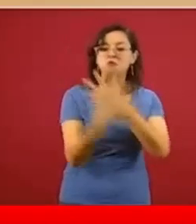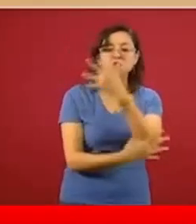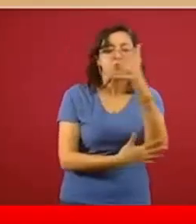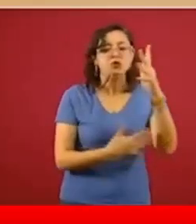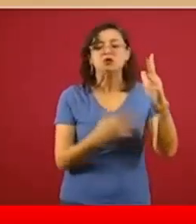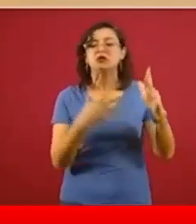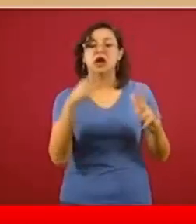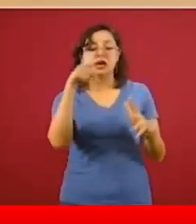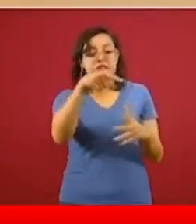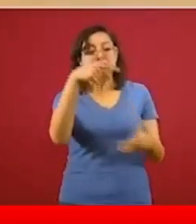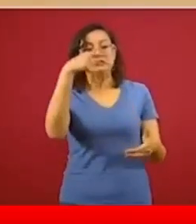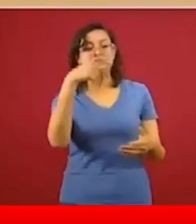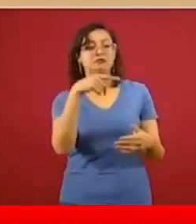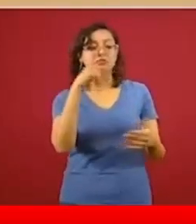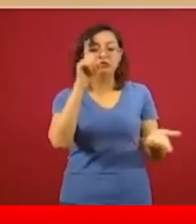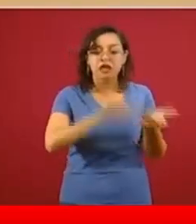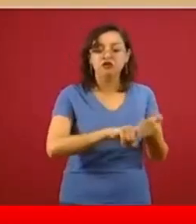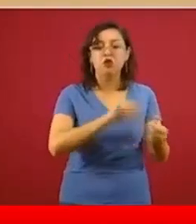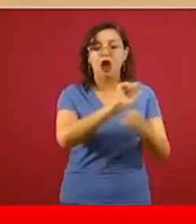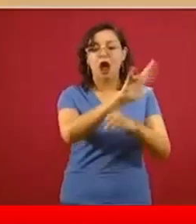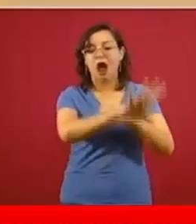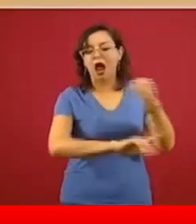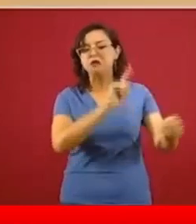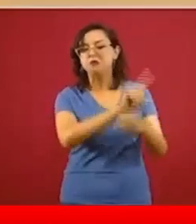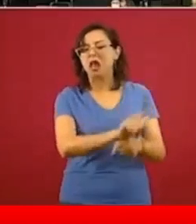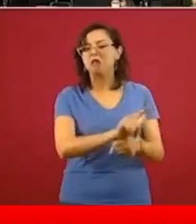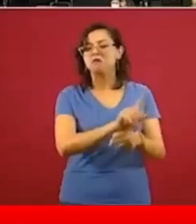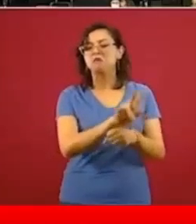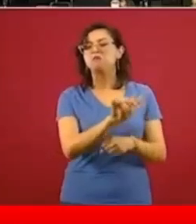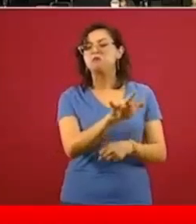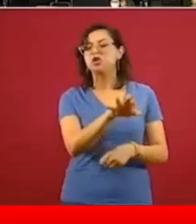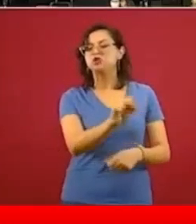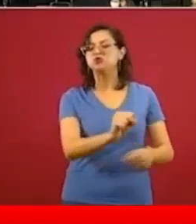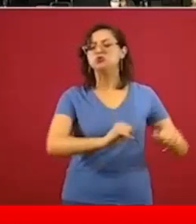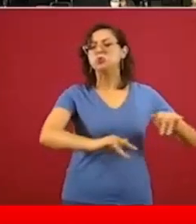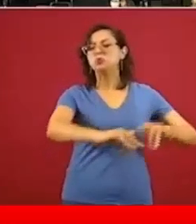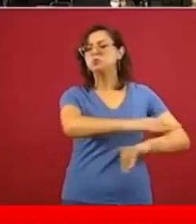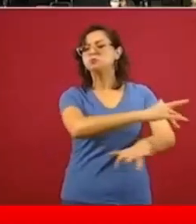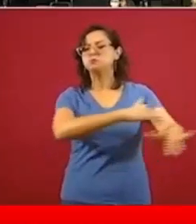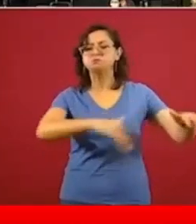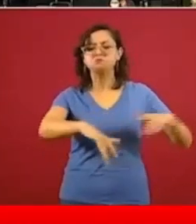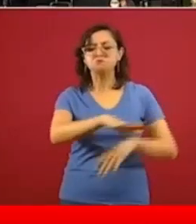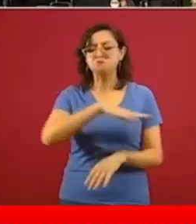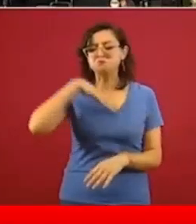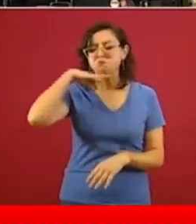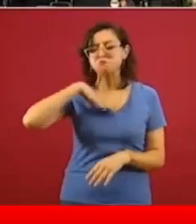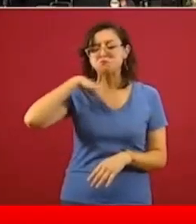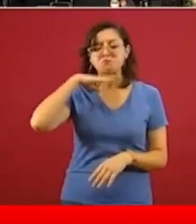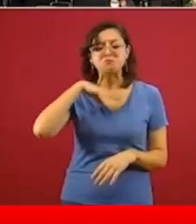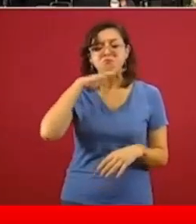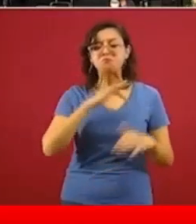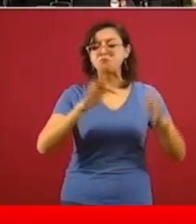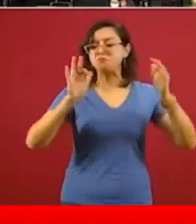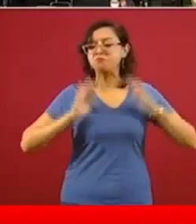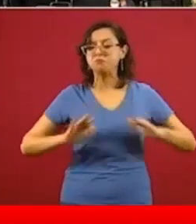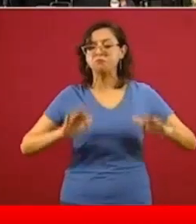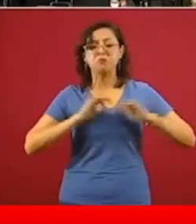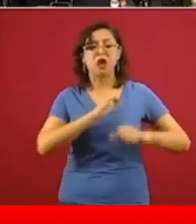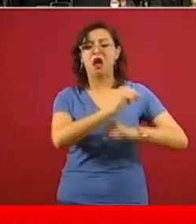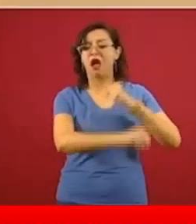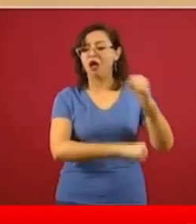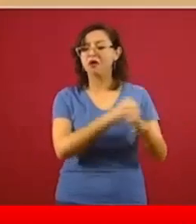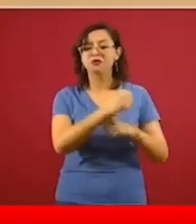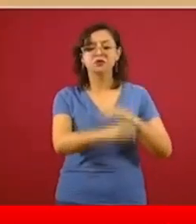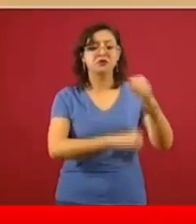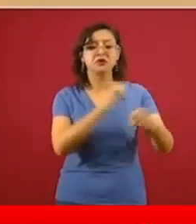bosques en las selvas en las praderas y ahí vivían tranquilamente con los otros animales y a lo largo de muchísimos años ya se